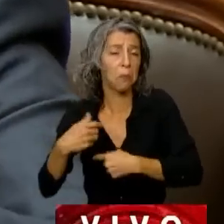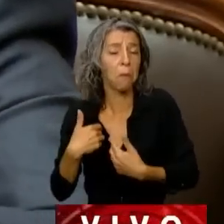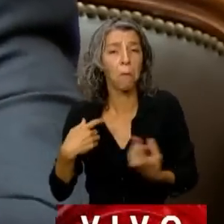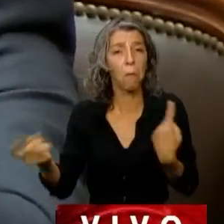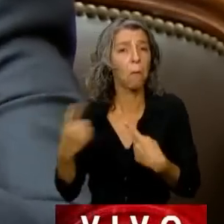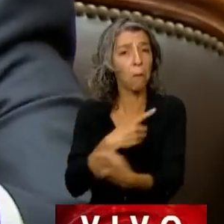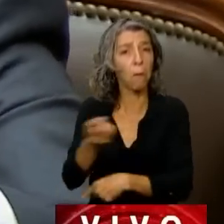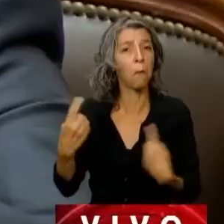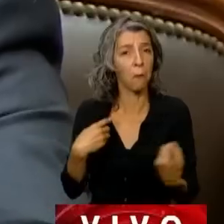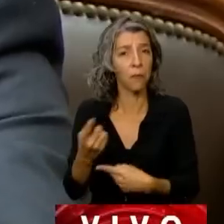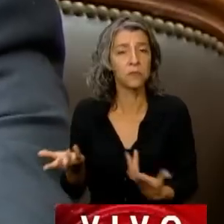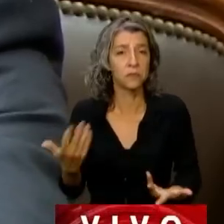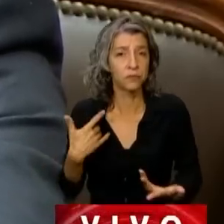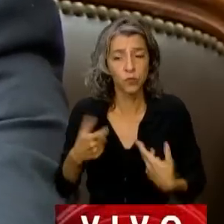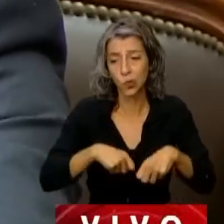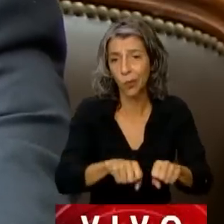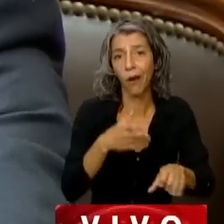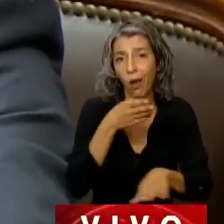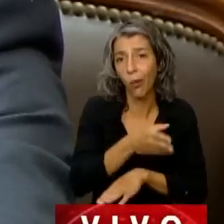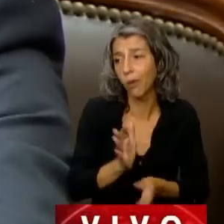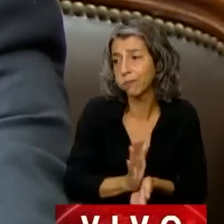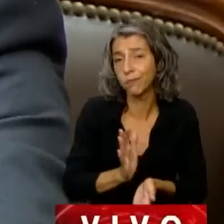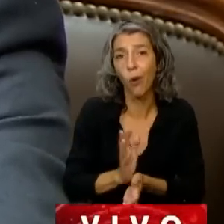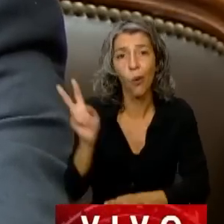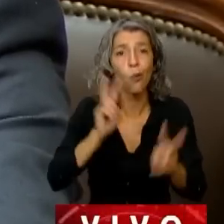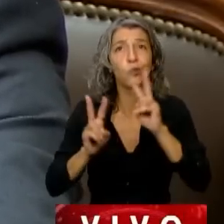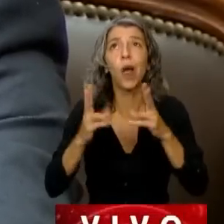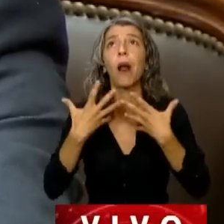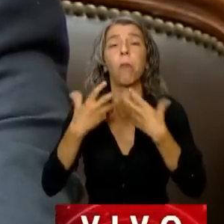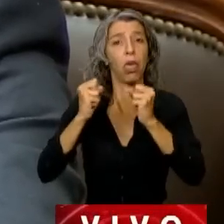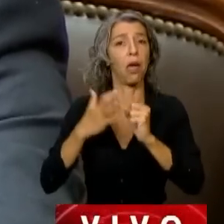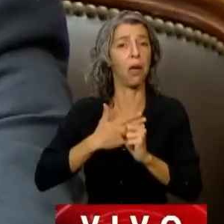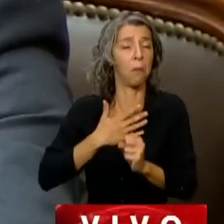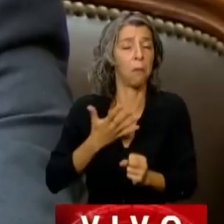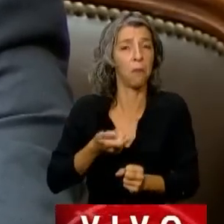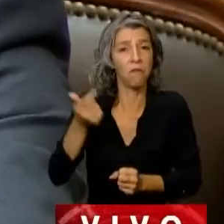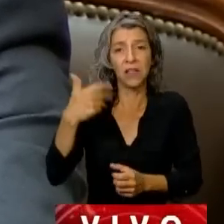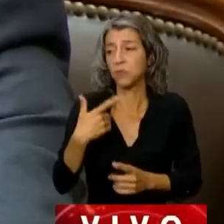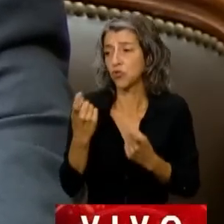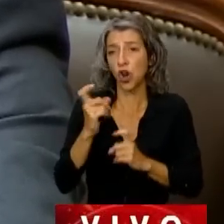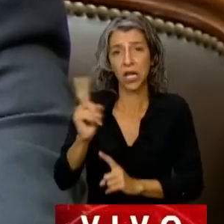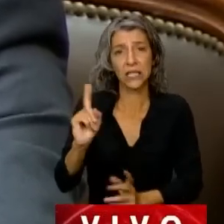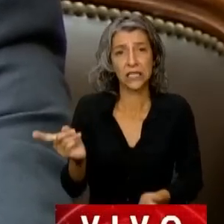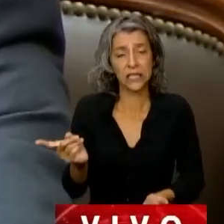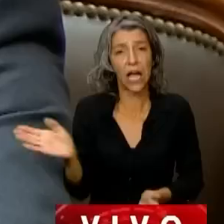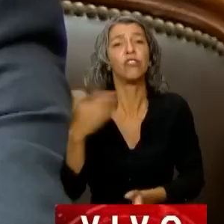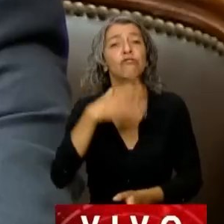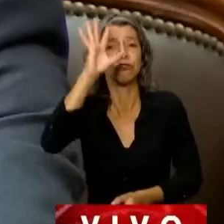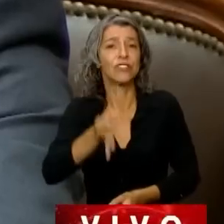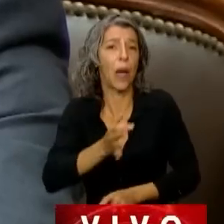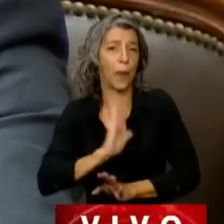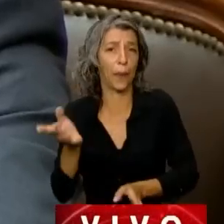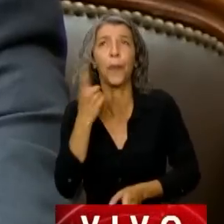que hago las compras en supermercado. Si alguien tiene algo que decirme, me lo puede decir. No es necesario este afiche de carácter